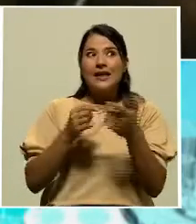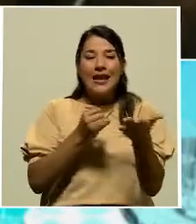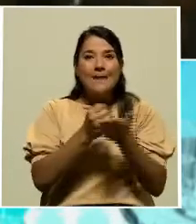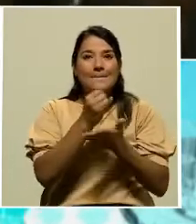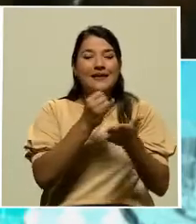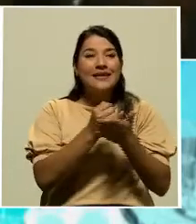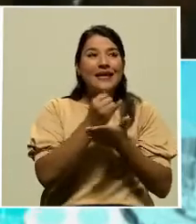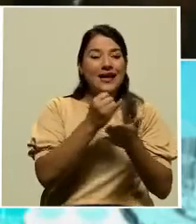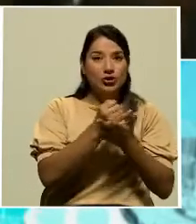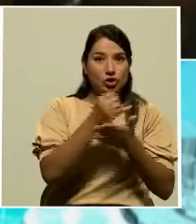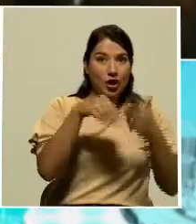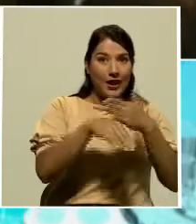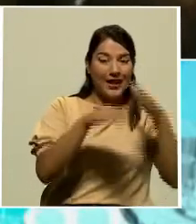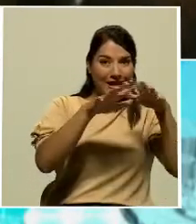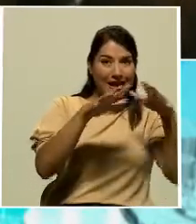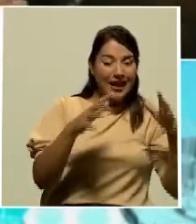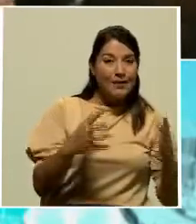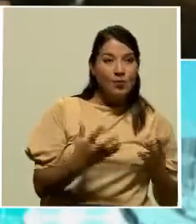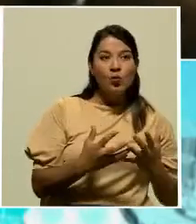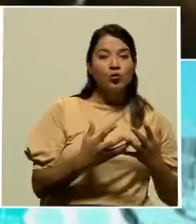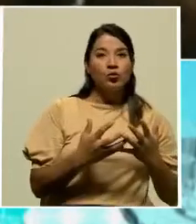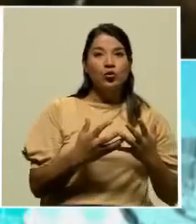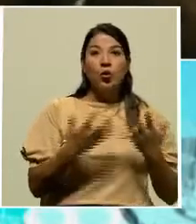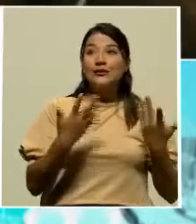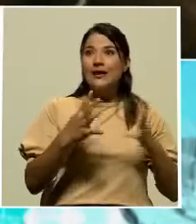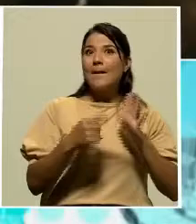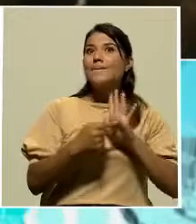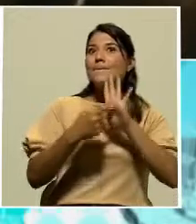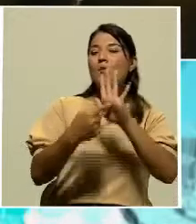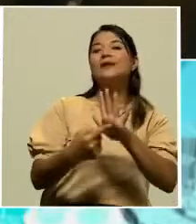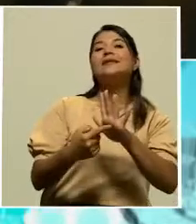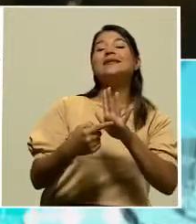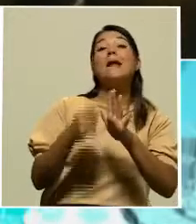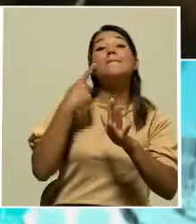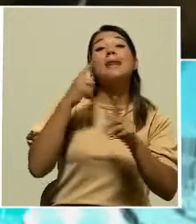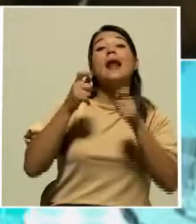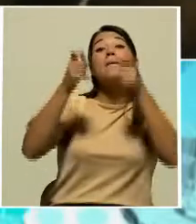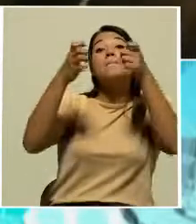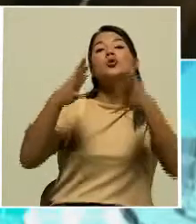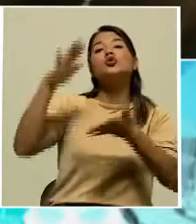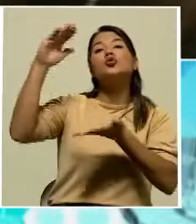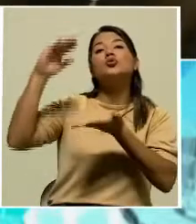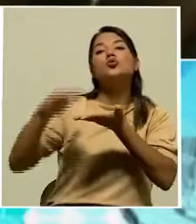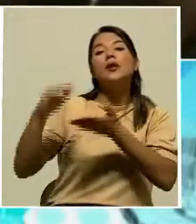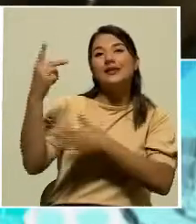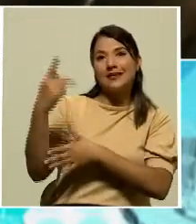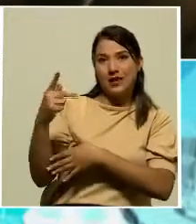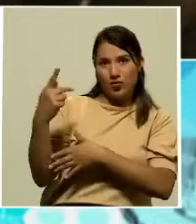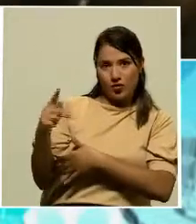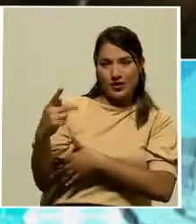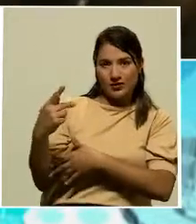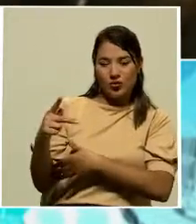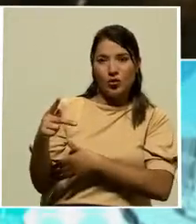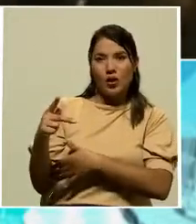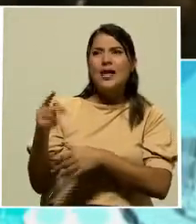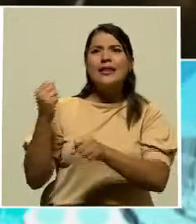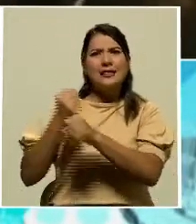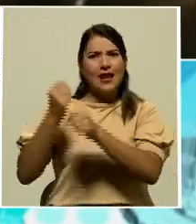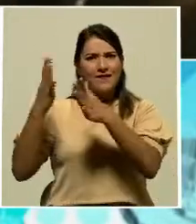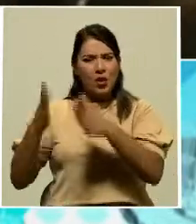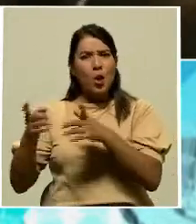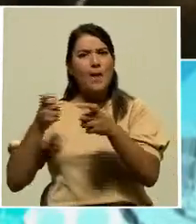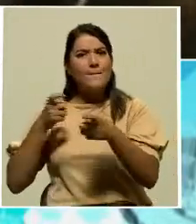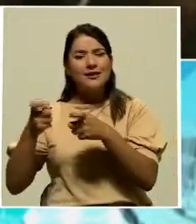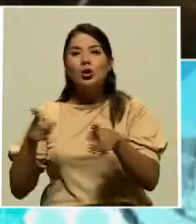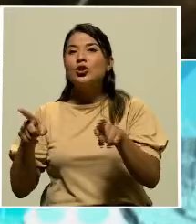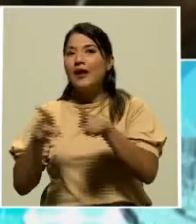tan categórica que si los docentes, el personal administrativo también,